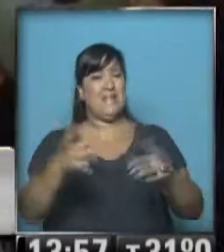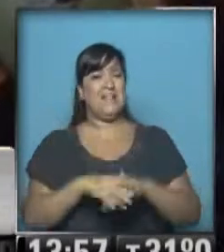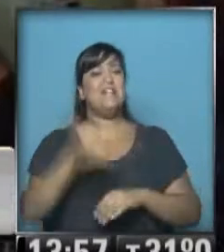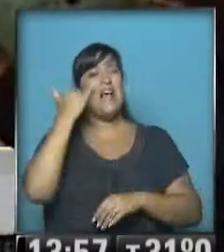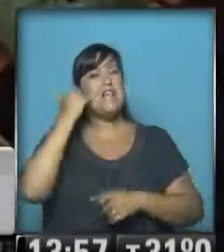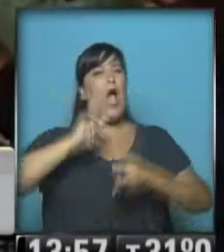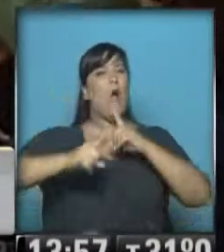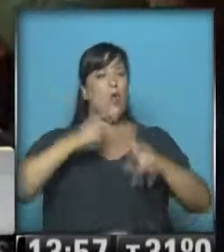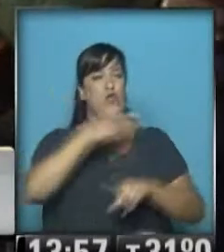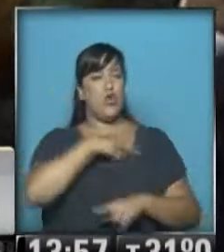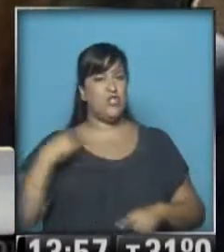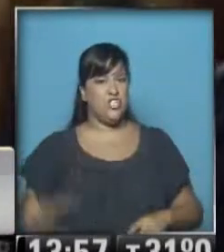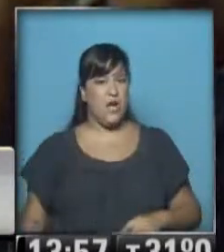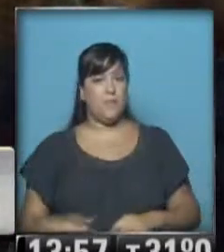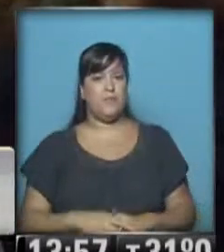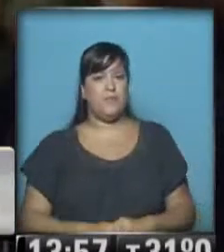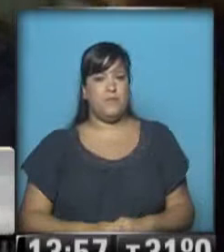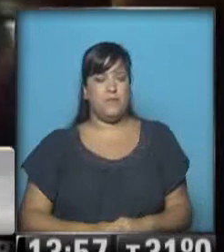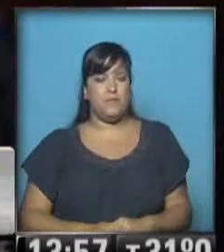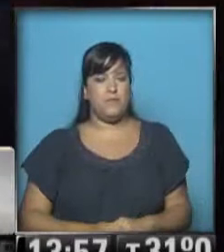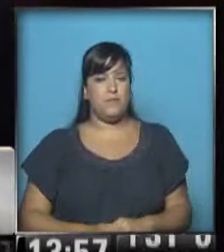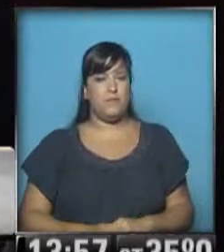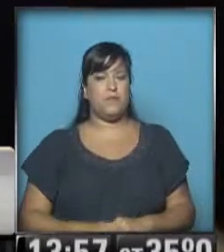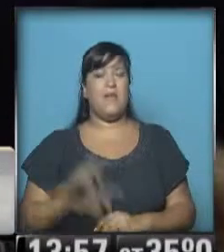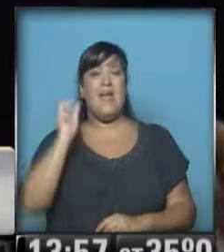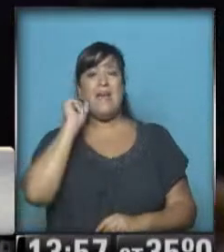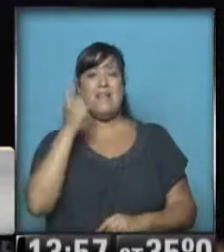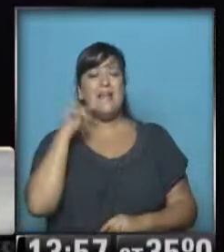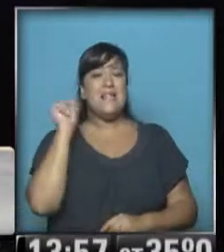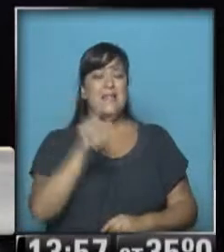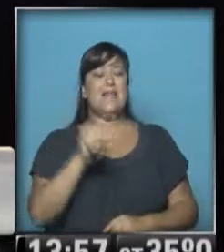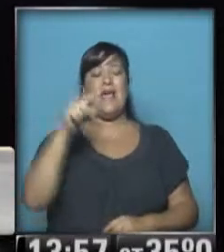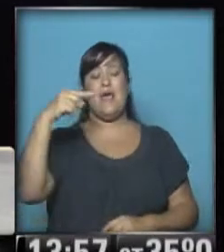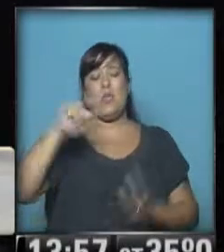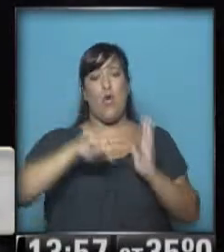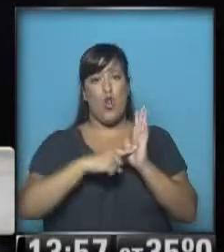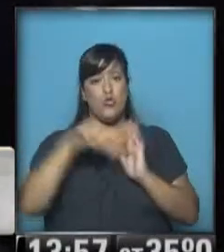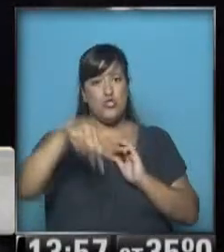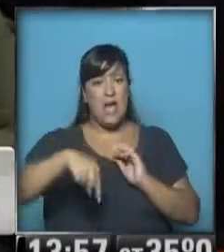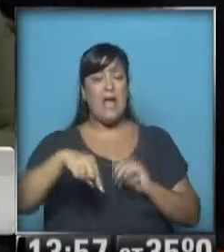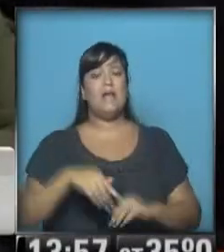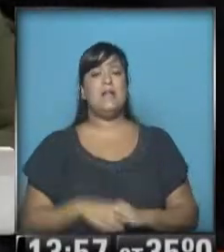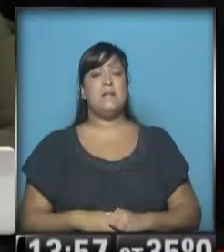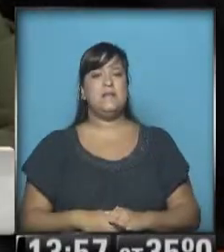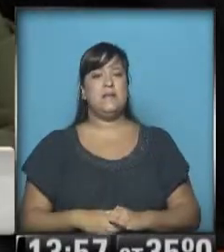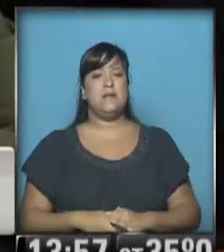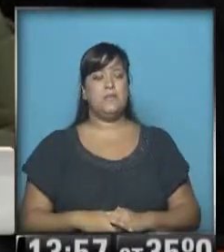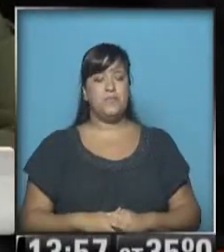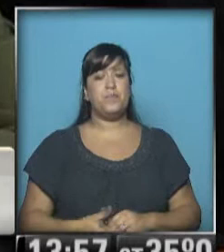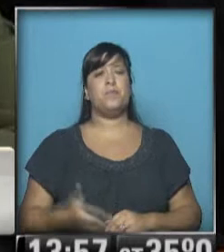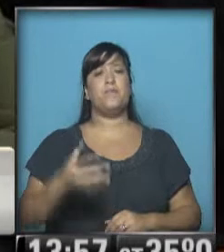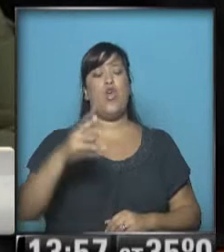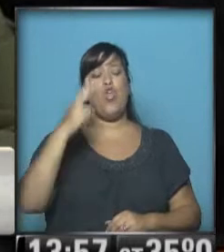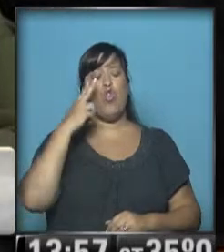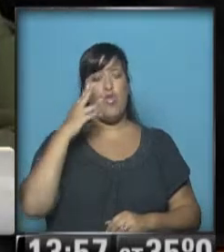China. Se puso el gas del sur argentino en la ciudad de Buenos Aires y que ayer, en el año